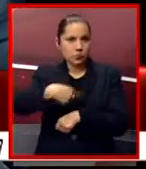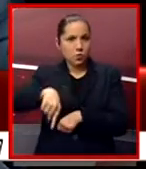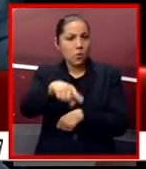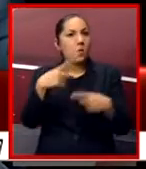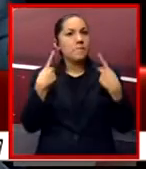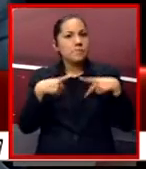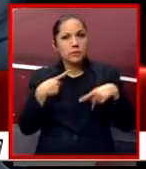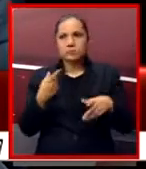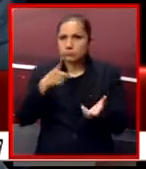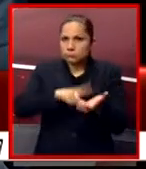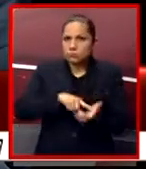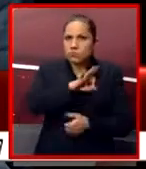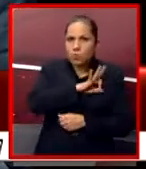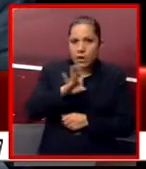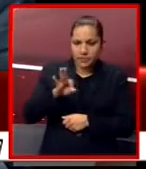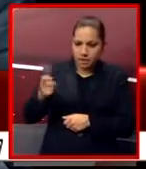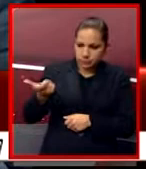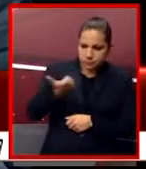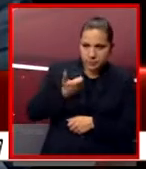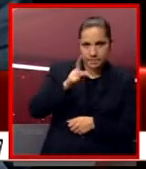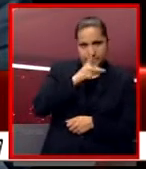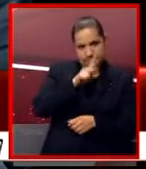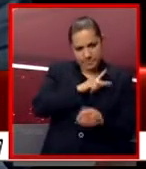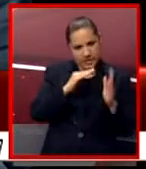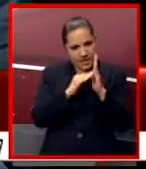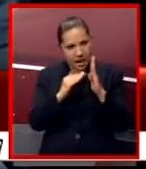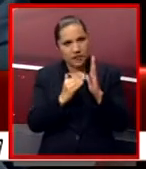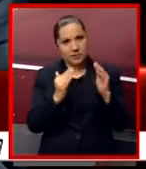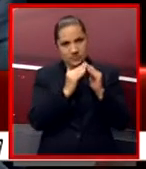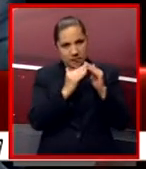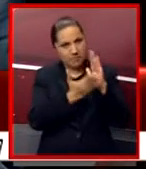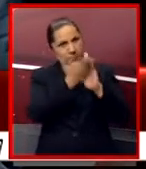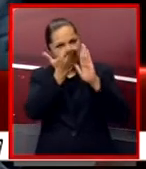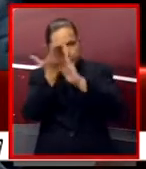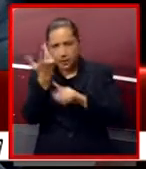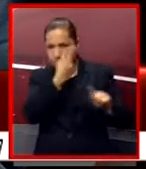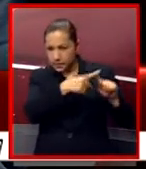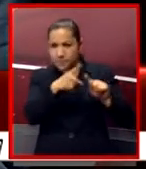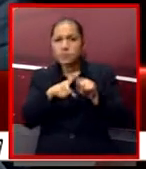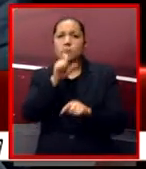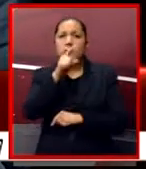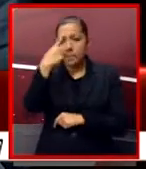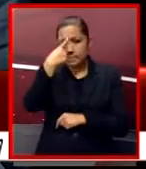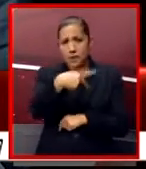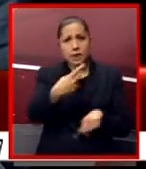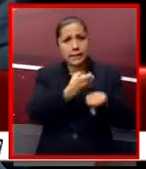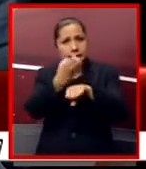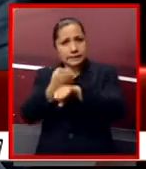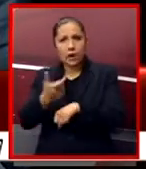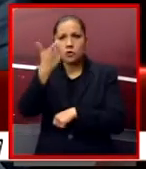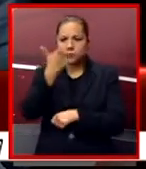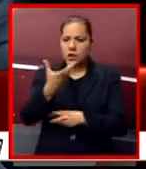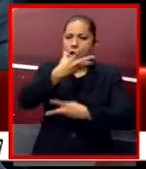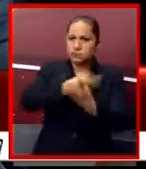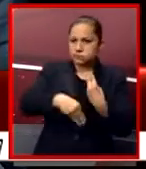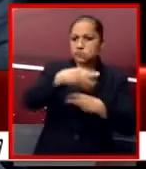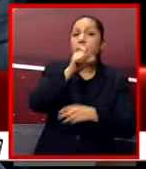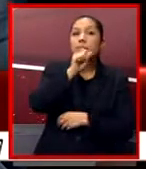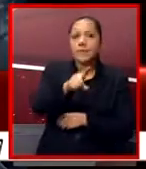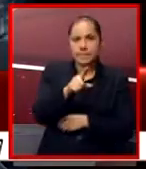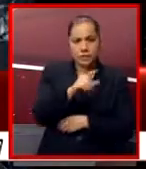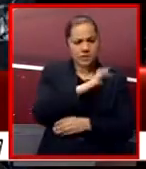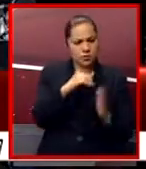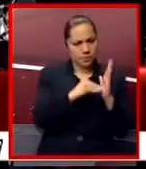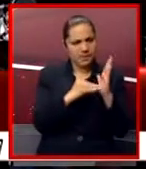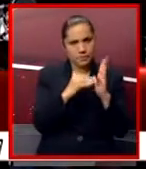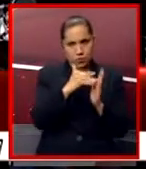reconstruyan sus viviendas, así como para reactivar la economía en estos estados. Asimismo, se proponen 2,500 millones de pesos para